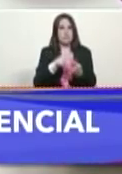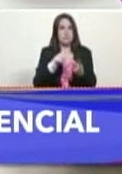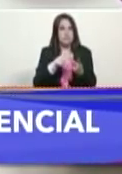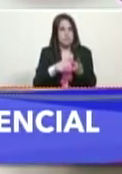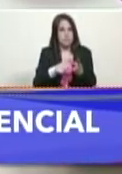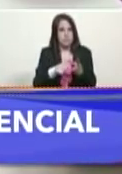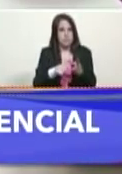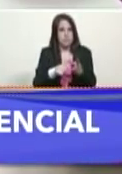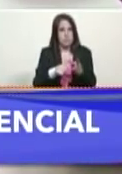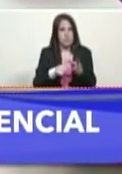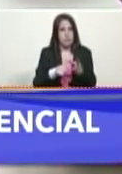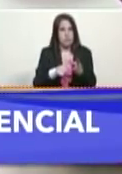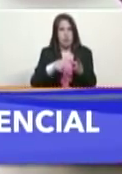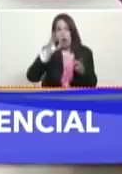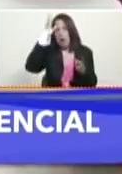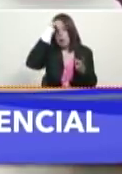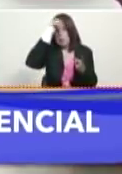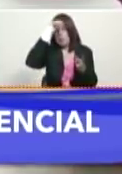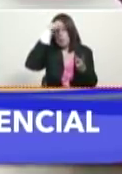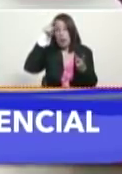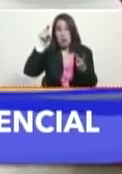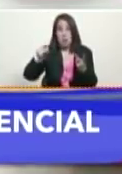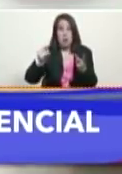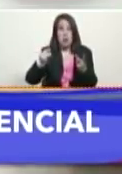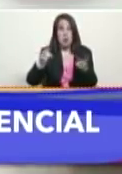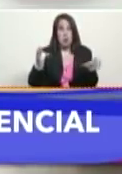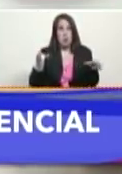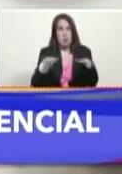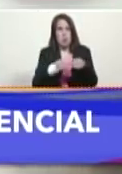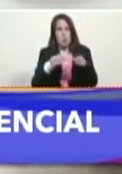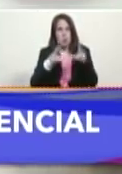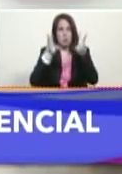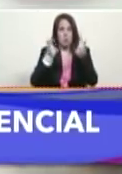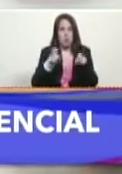Señor Manuel Rosales, jefe del partido político Un Nuevo Tiempo.